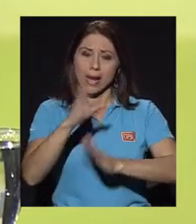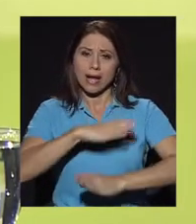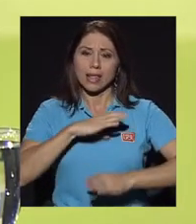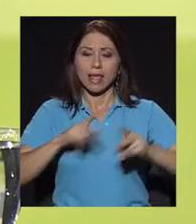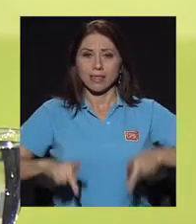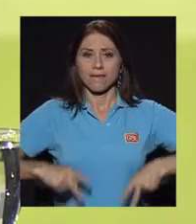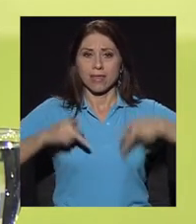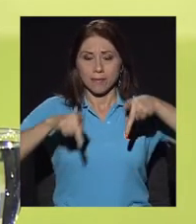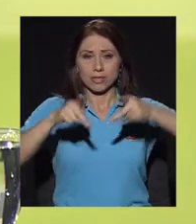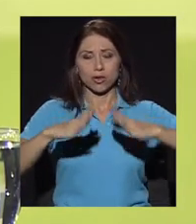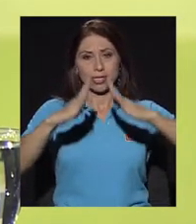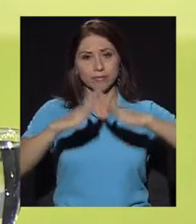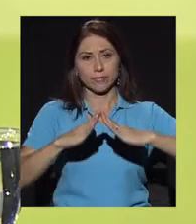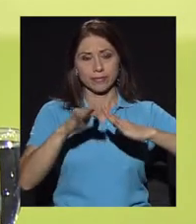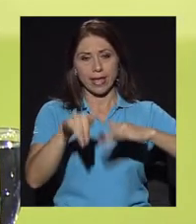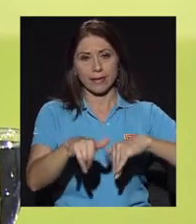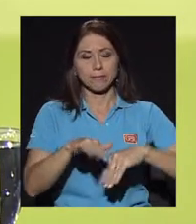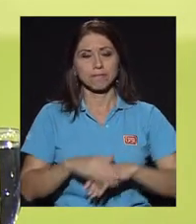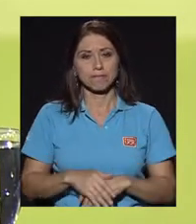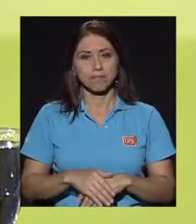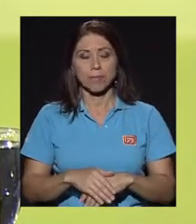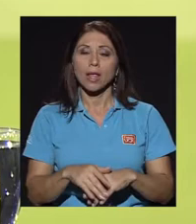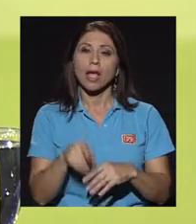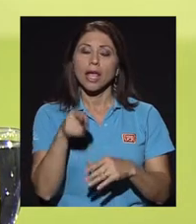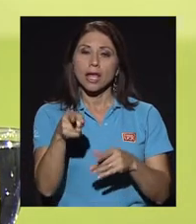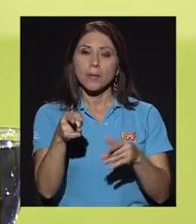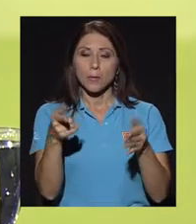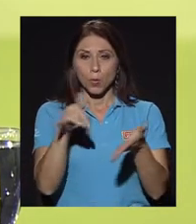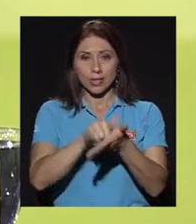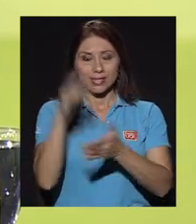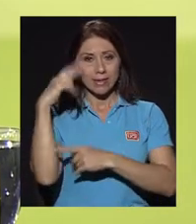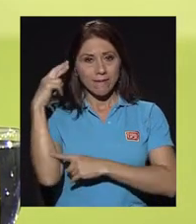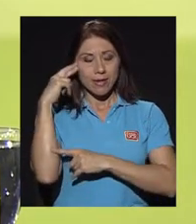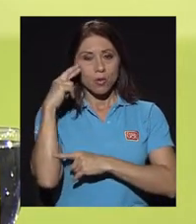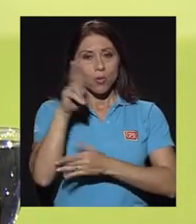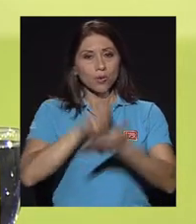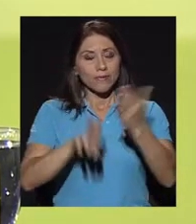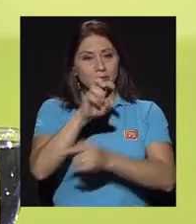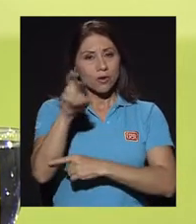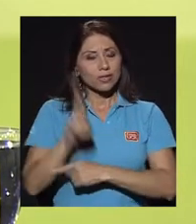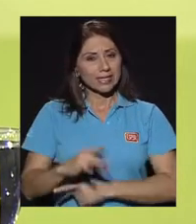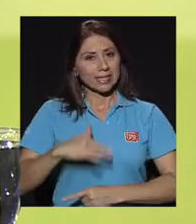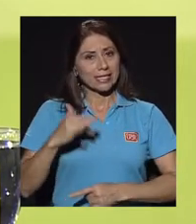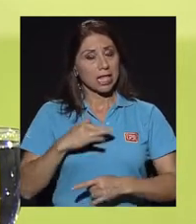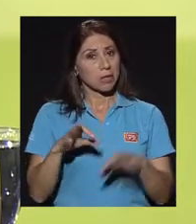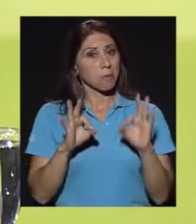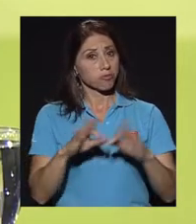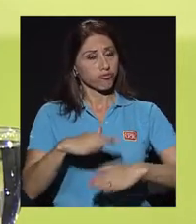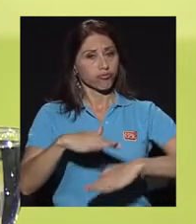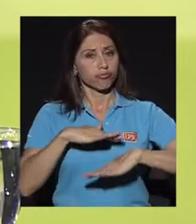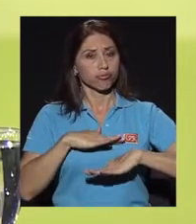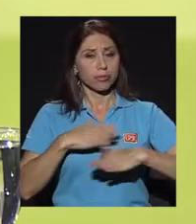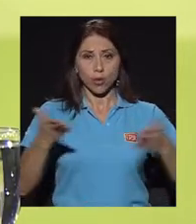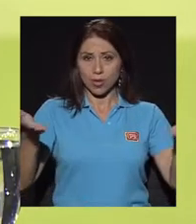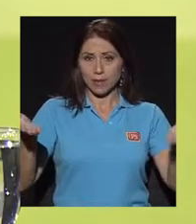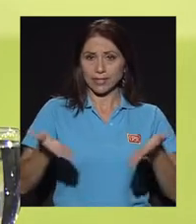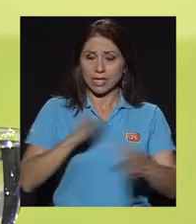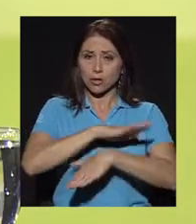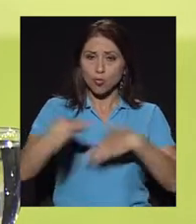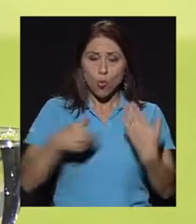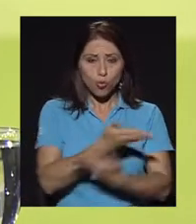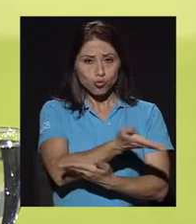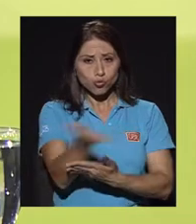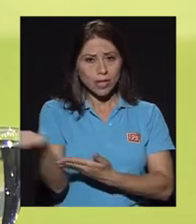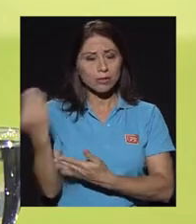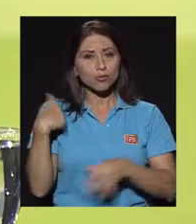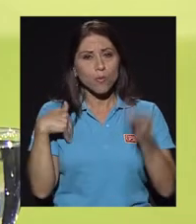los ciudadanos de su cantón. En este sentido, la Universidad de Costa Rica se siente muy complacida de contar con la presencia